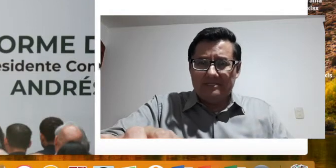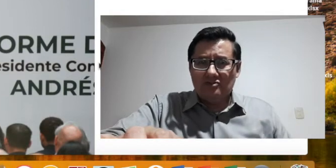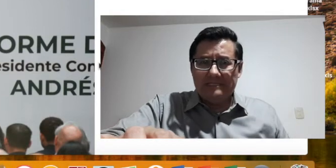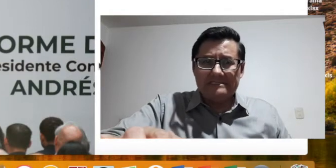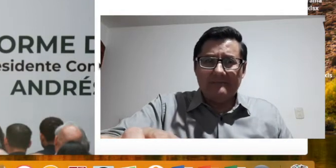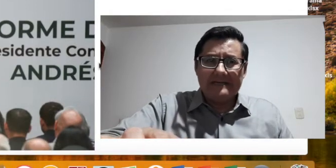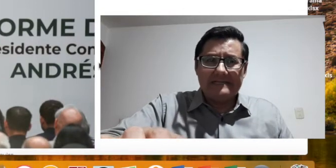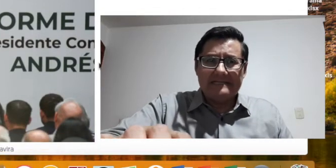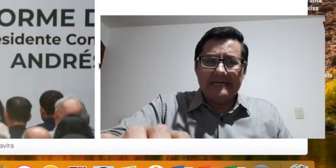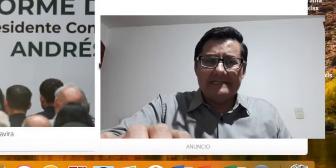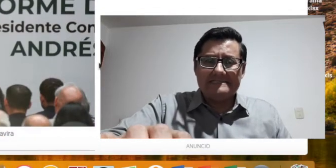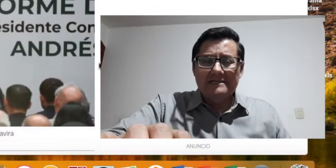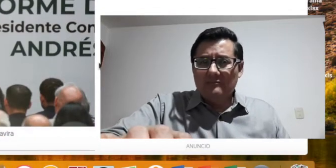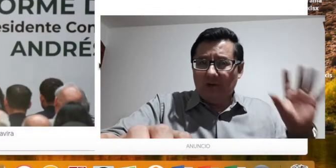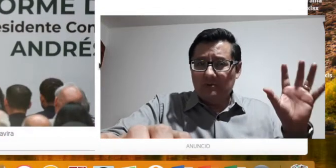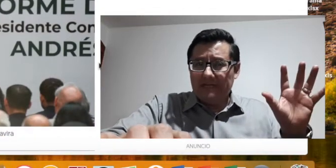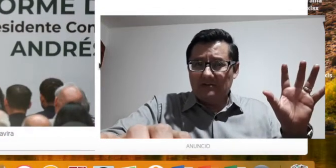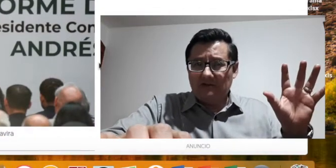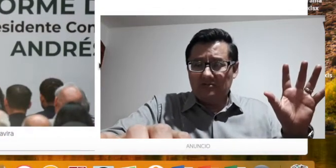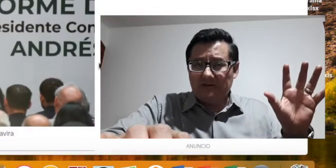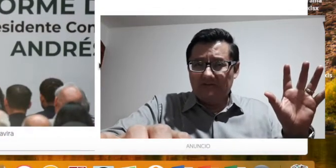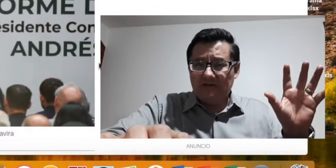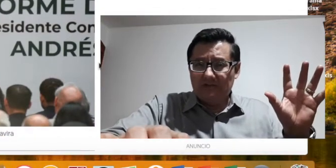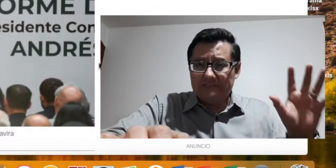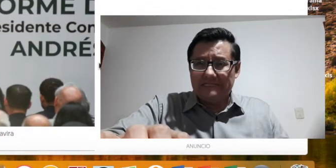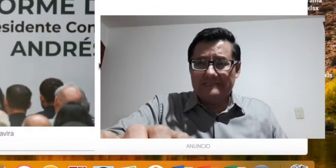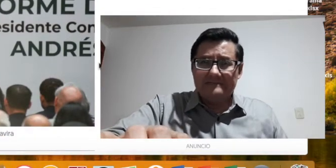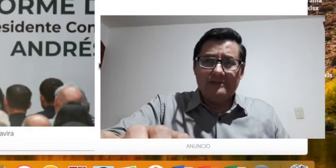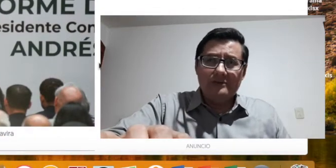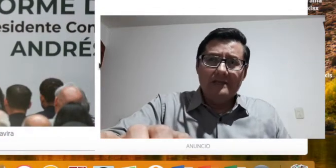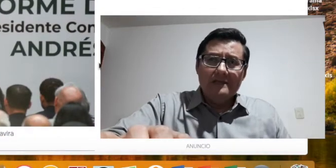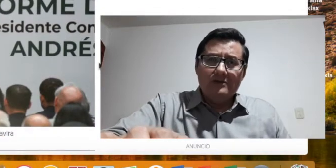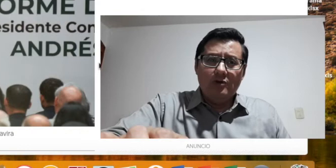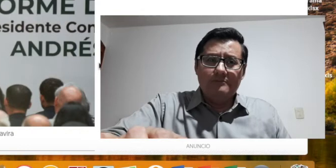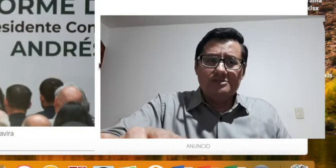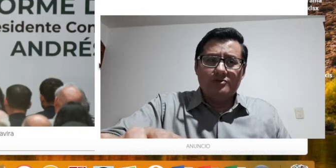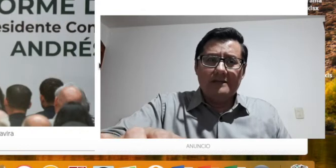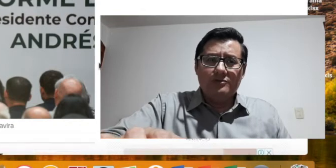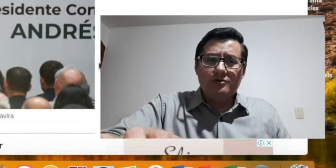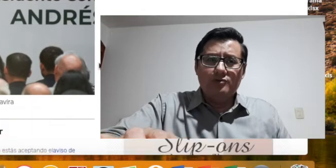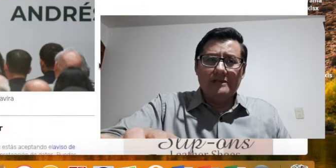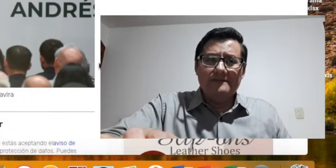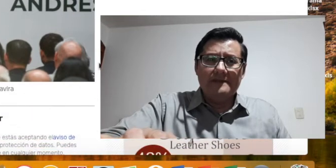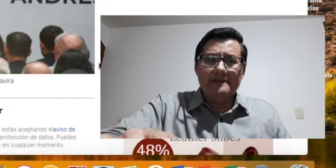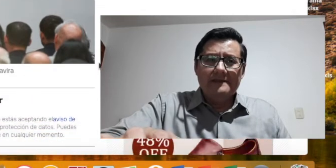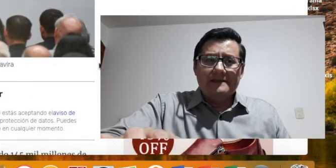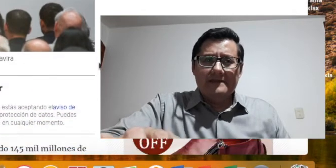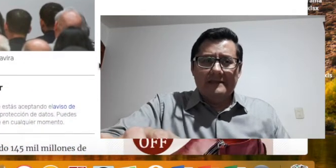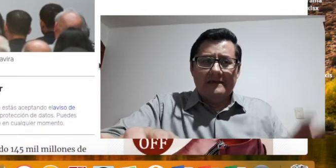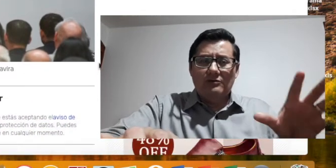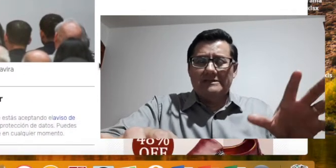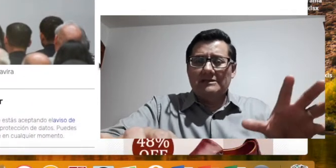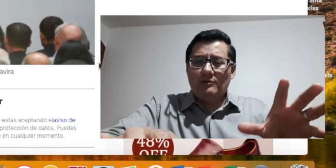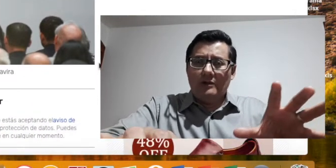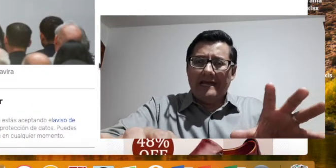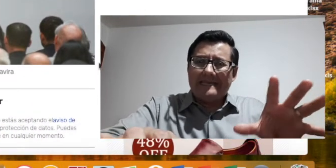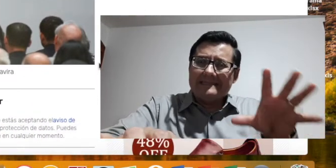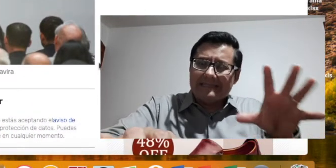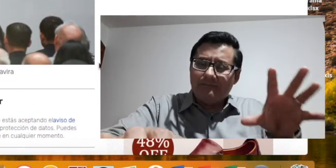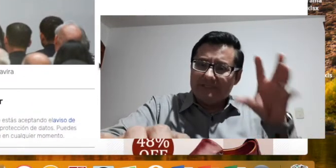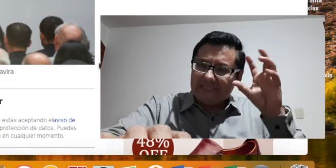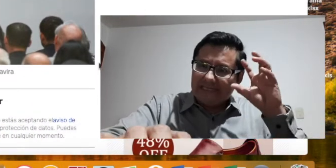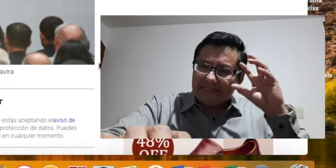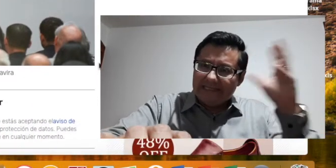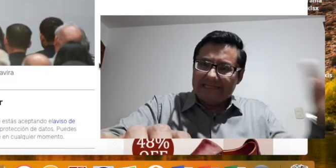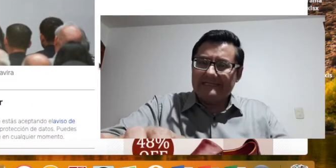a personas marginadas. Podemos ver aquí una fotografía donde está Andrés Manuel López Obrador durante, aunque la